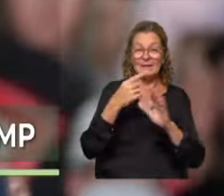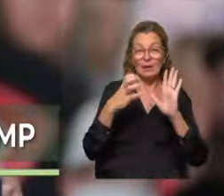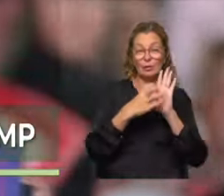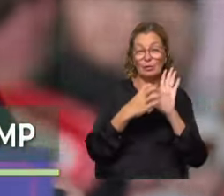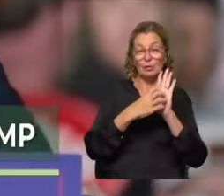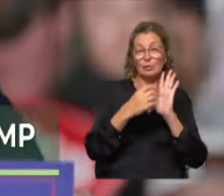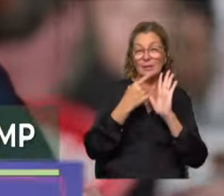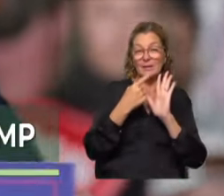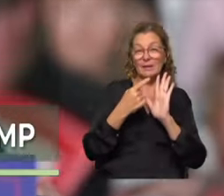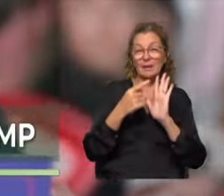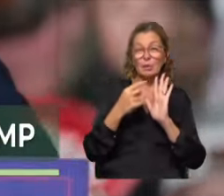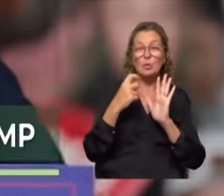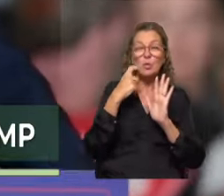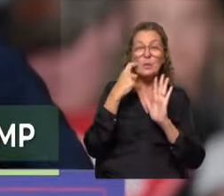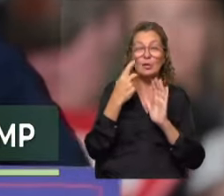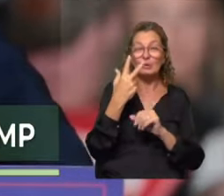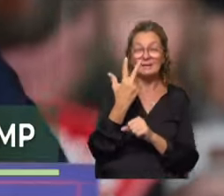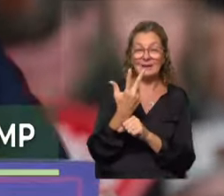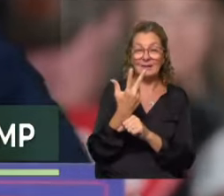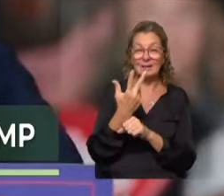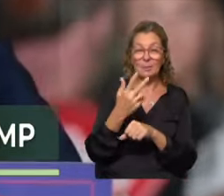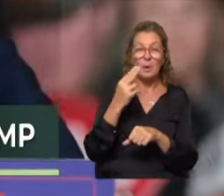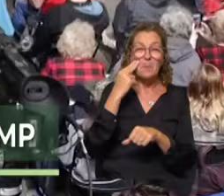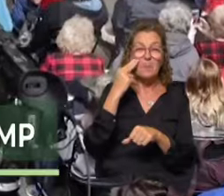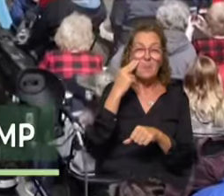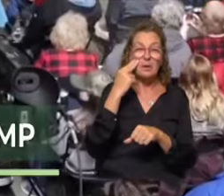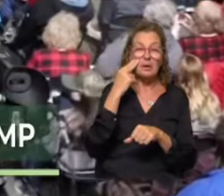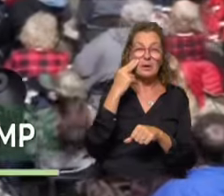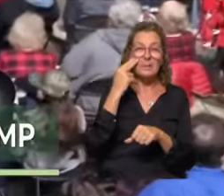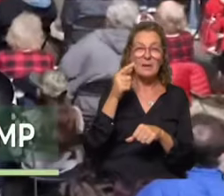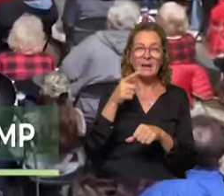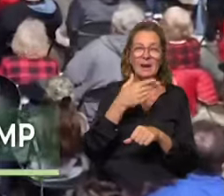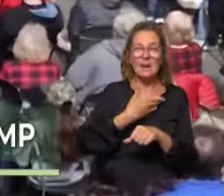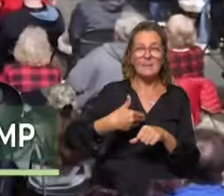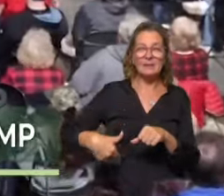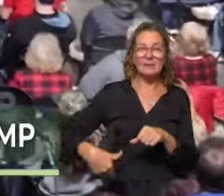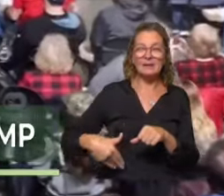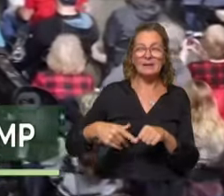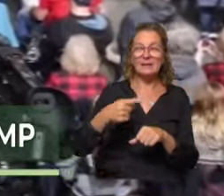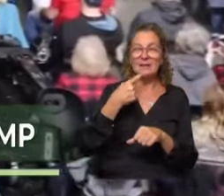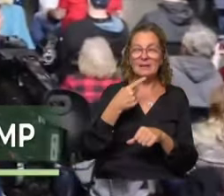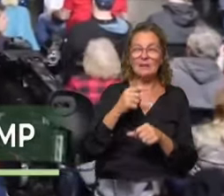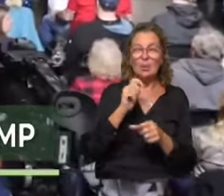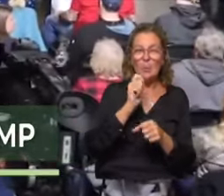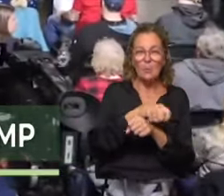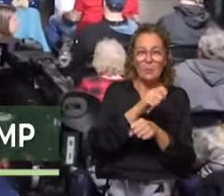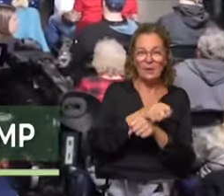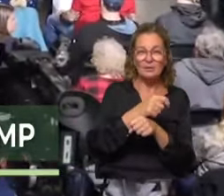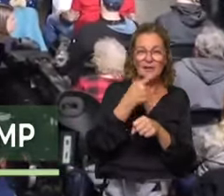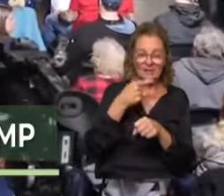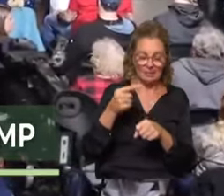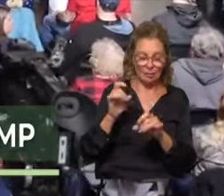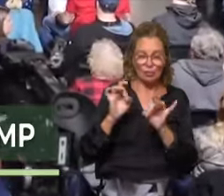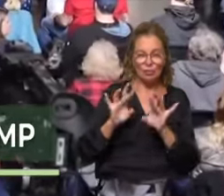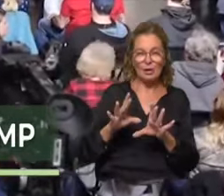para aplicar la sección 3 con respecto a los cargos federales, especialmente a la presidencia, reza el fallo de la Suprema Corte, afirmando que solo